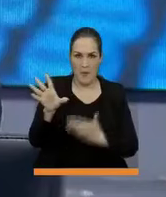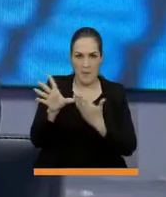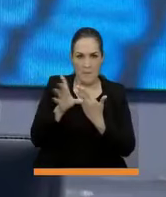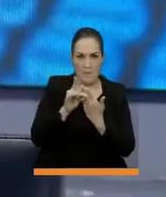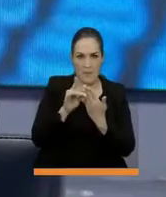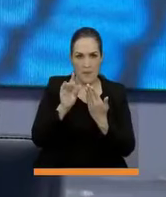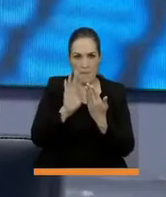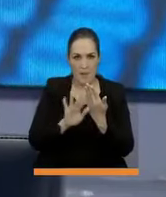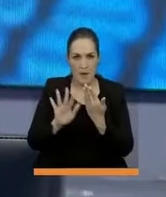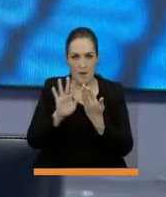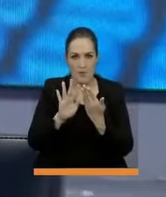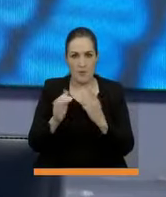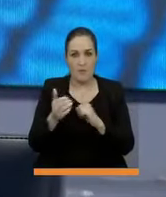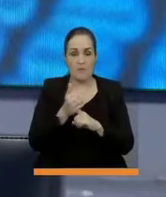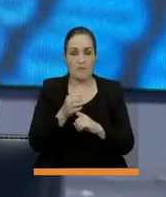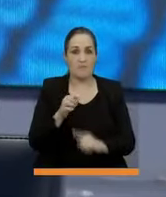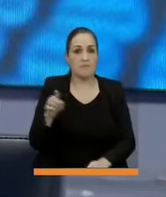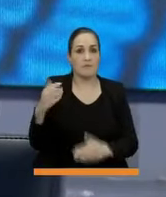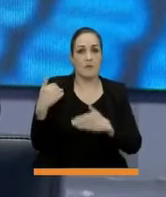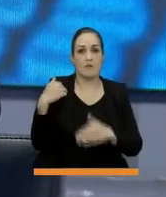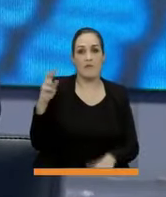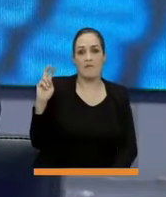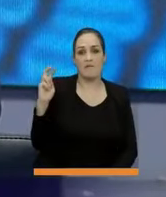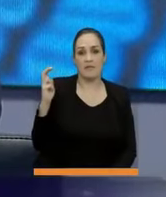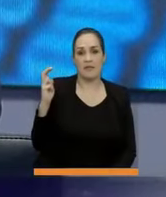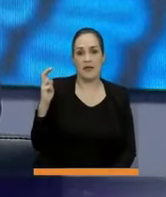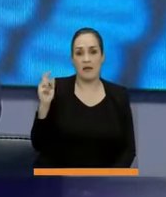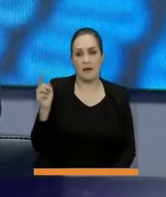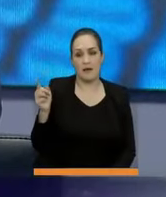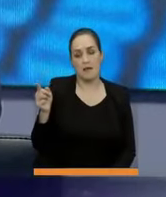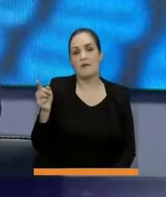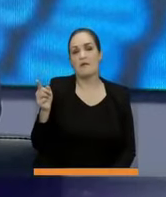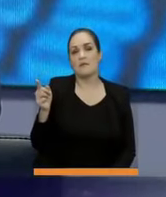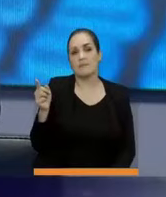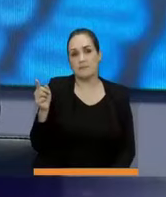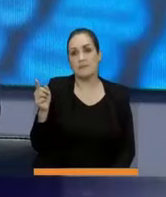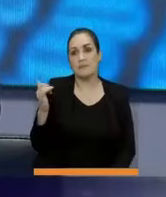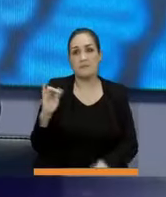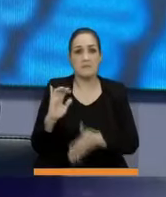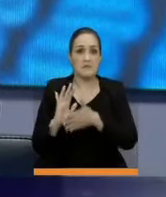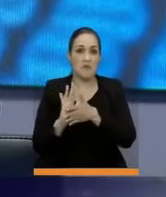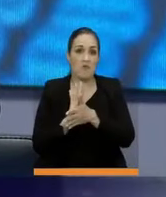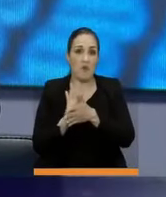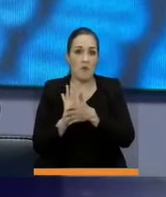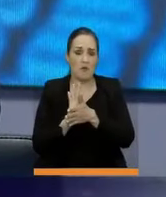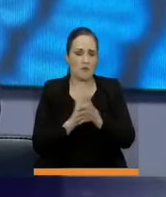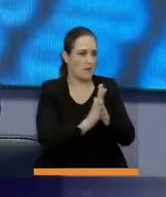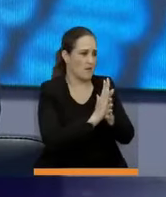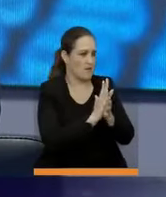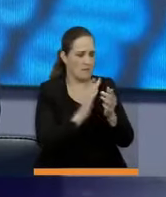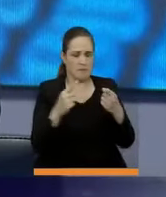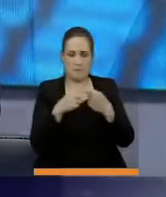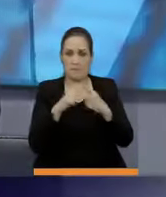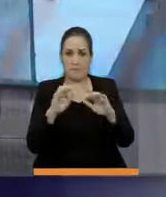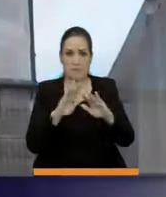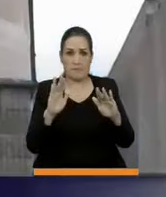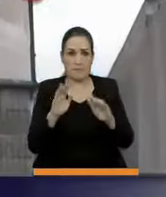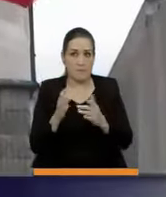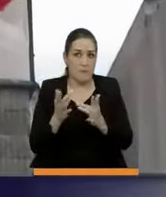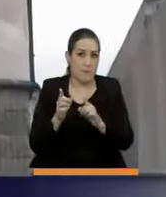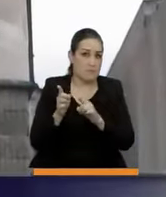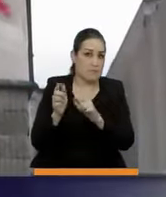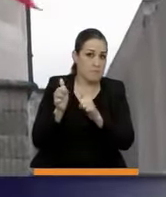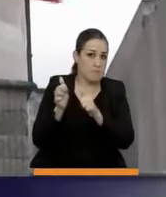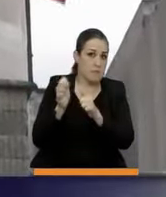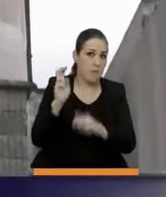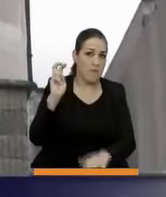Pero el tema con la Procuraduría e incluso con la Fiscalía se pone cada vez más crítico porque hay demasiados hechos de corrupción que no se